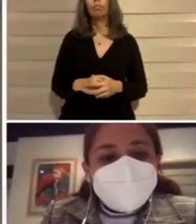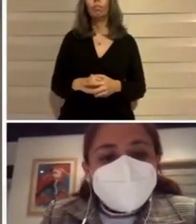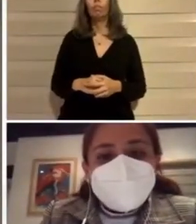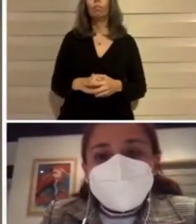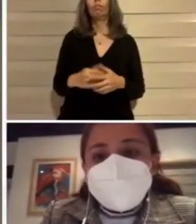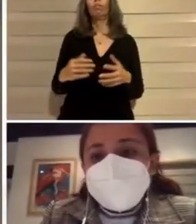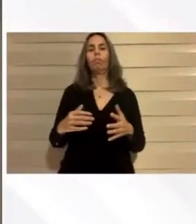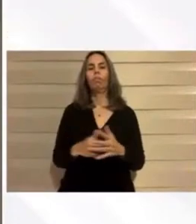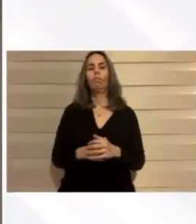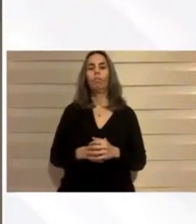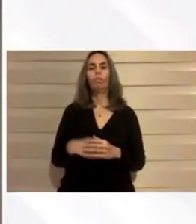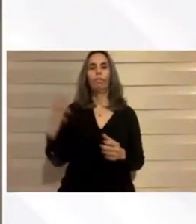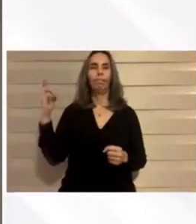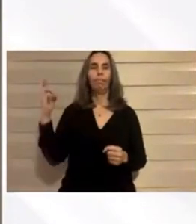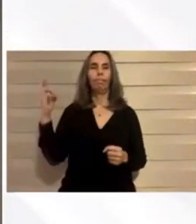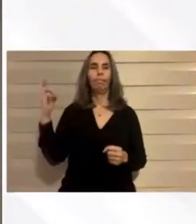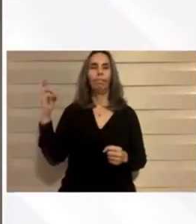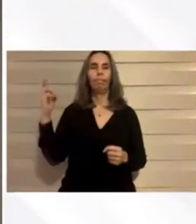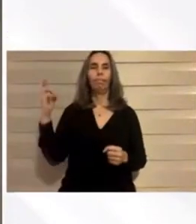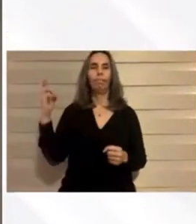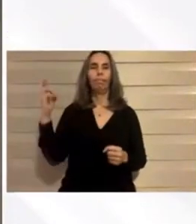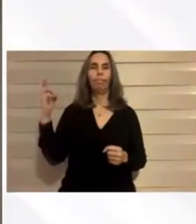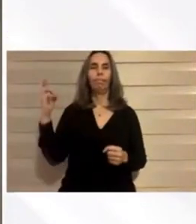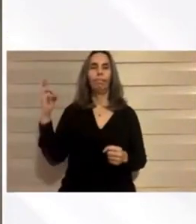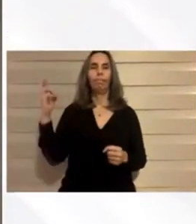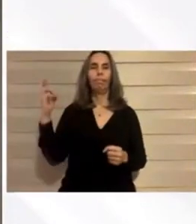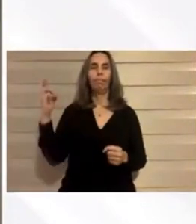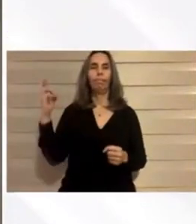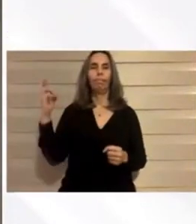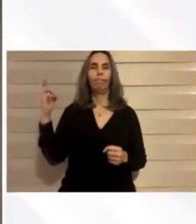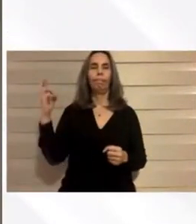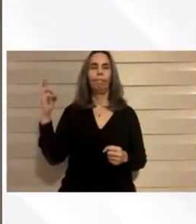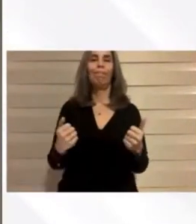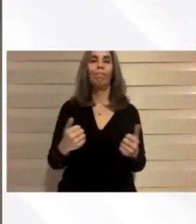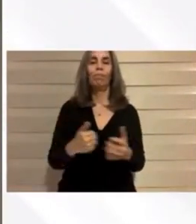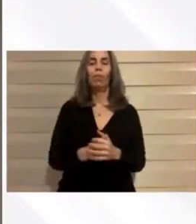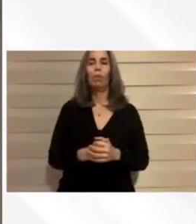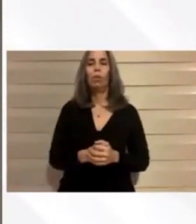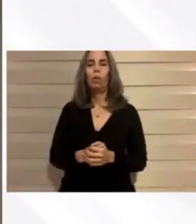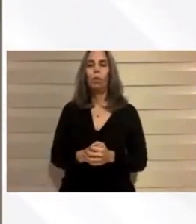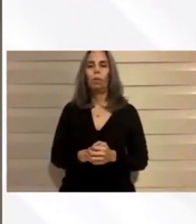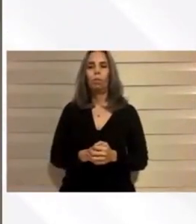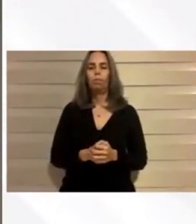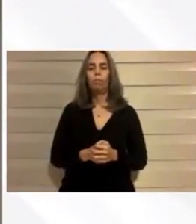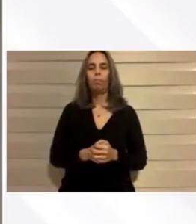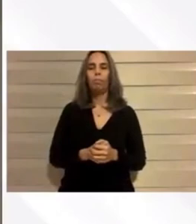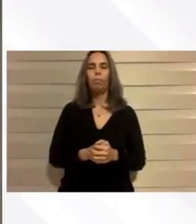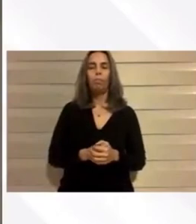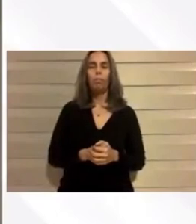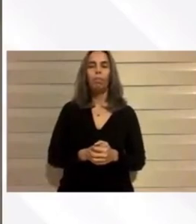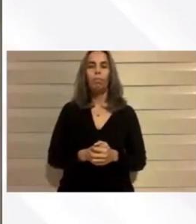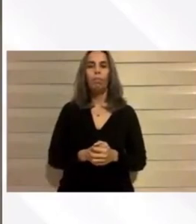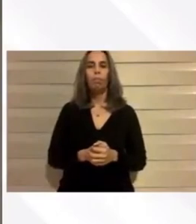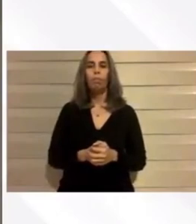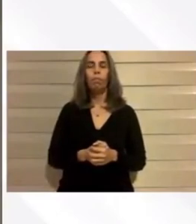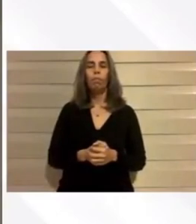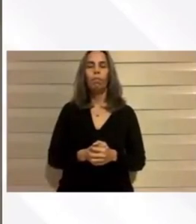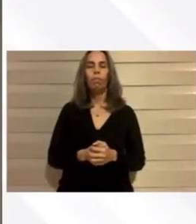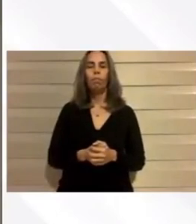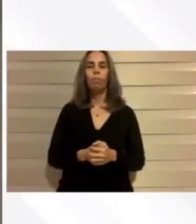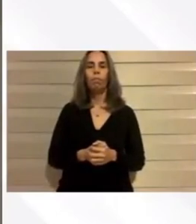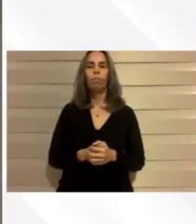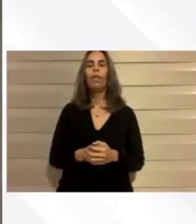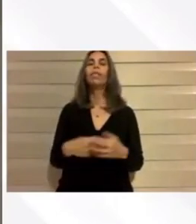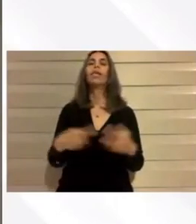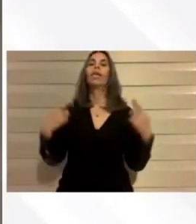Agradecemos su participación al director de la Organización para la Cooperación y el Desarrollo Económicos, OCDE, y a la